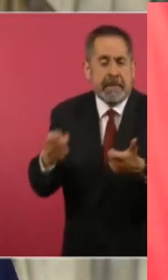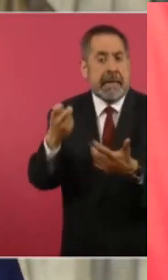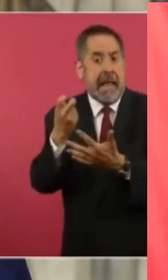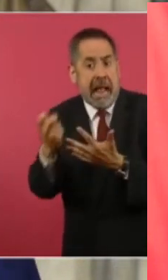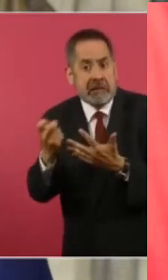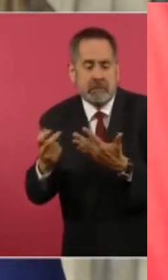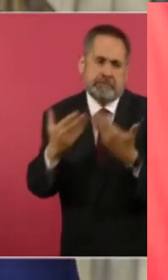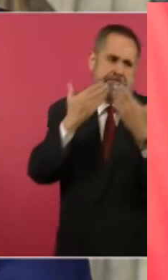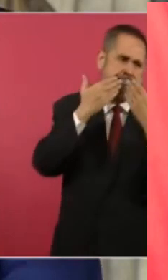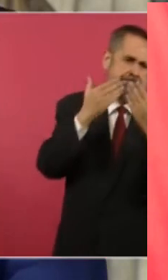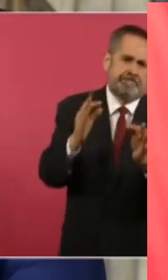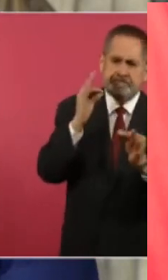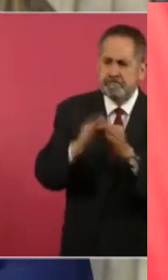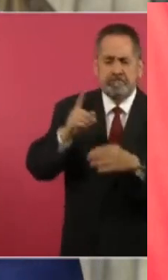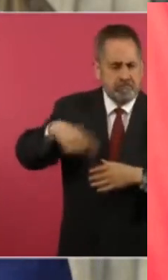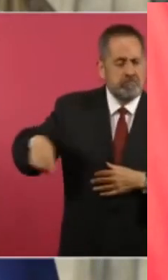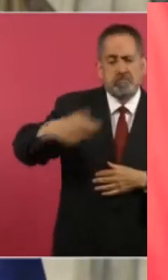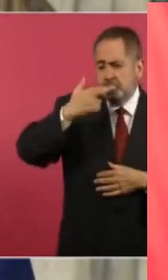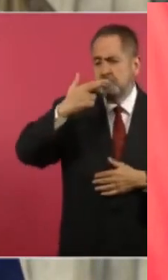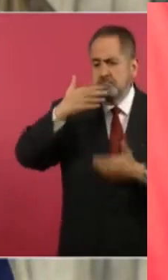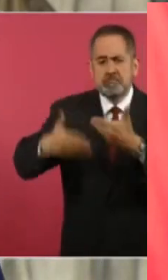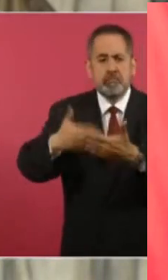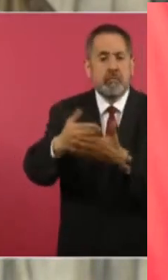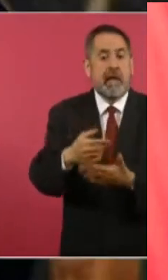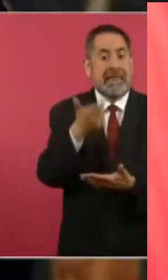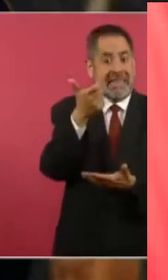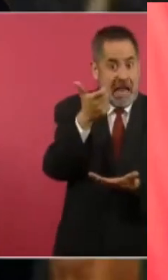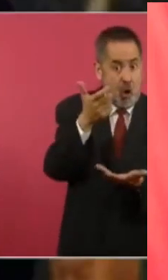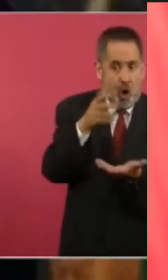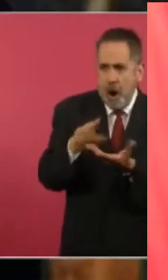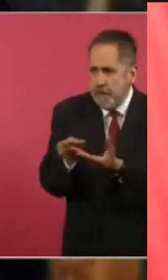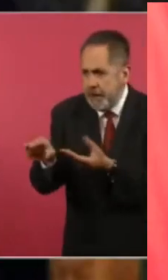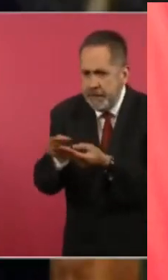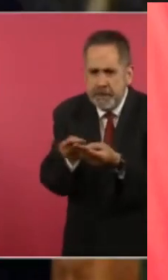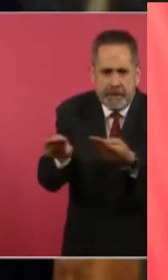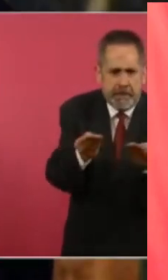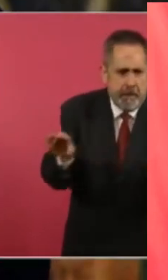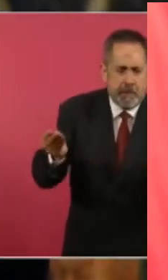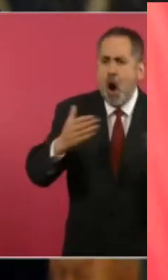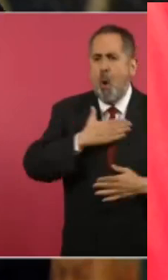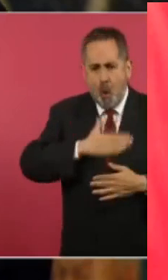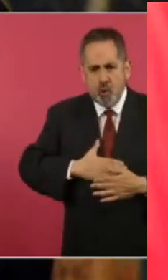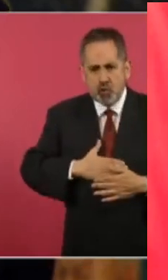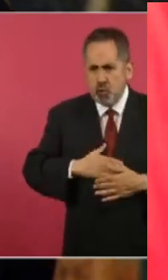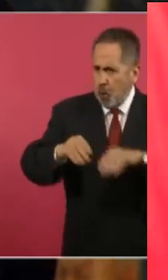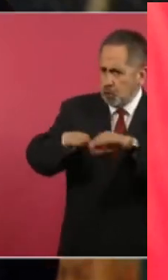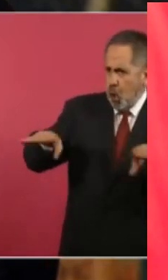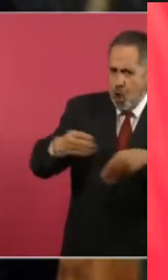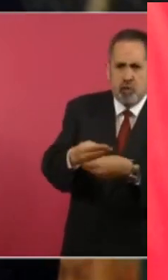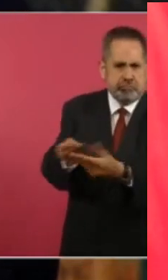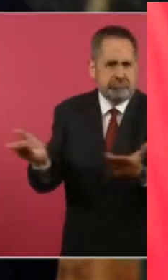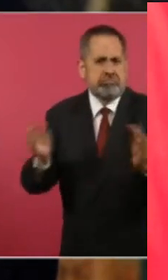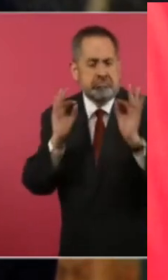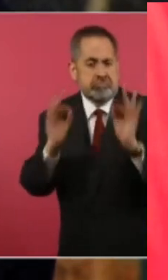nuevos y eficaces medios para la distribución más justa de la riqueza. Se